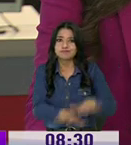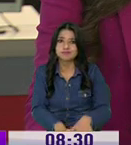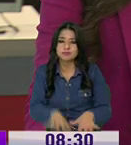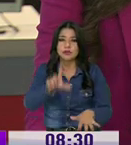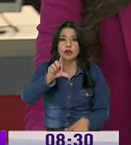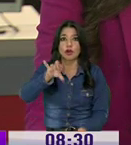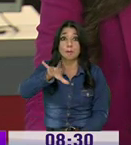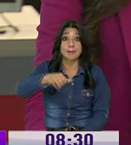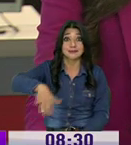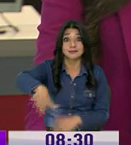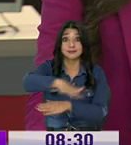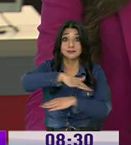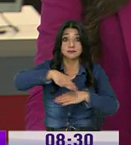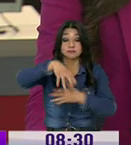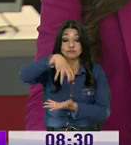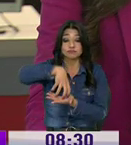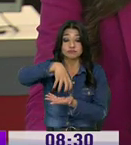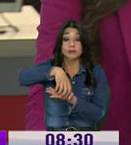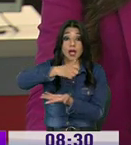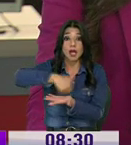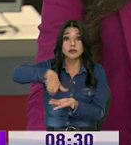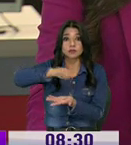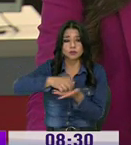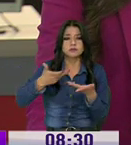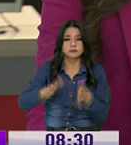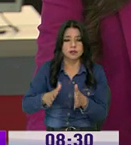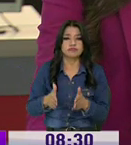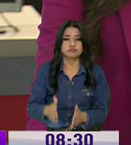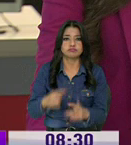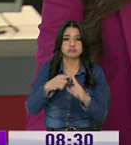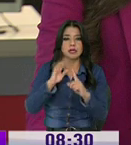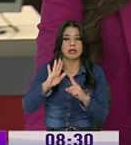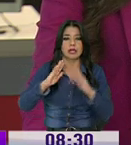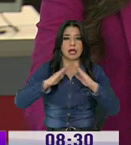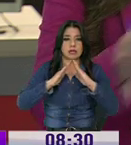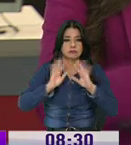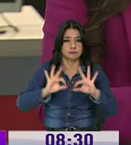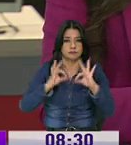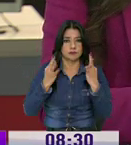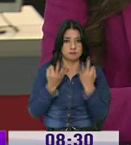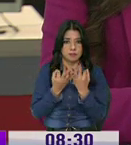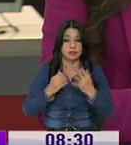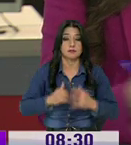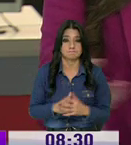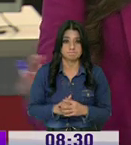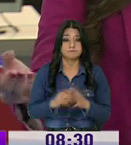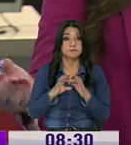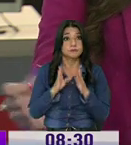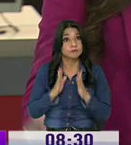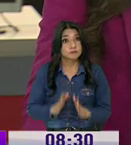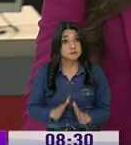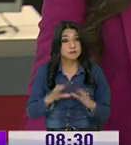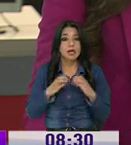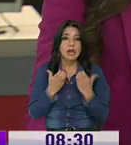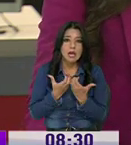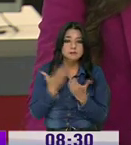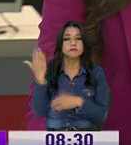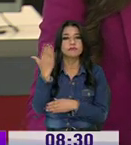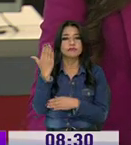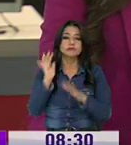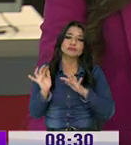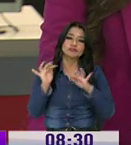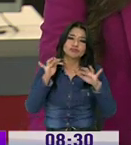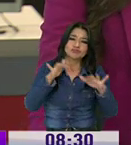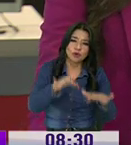del cantón Siksik, en la provincia de La Suay, son velados en casa de sus familiares. Al sitio acuden compañeros de clase y maestros.